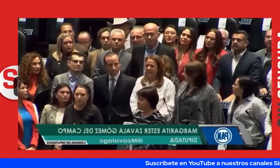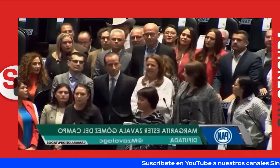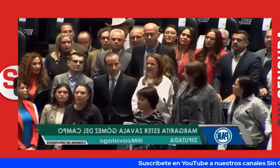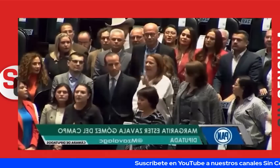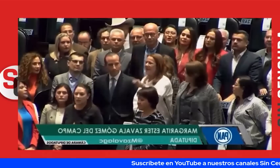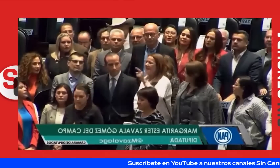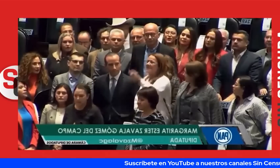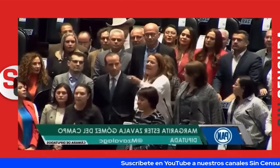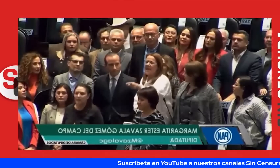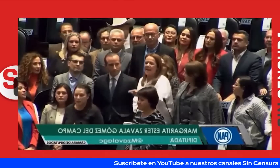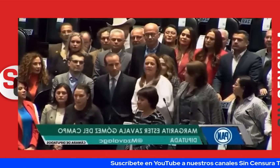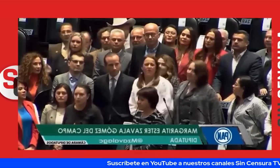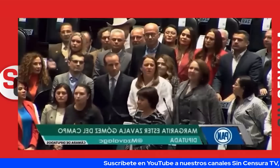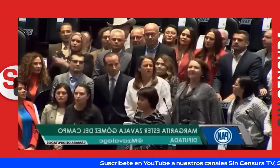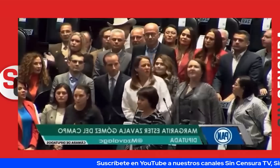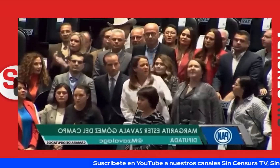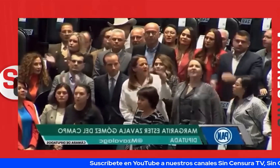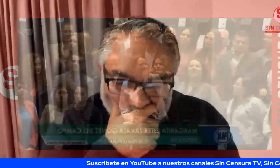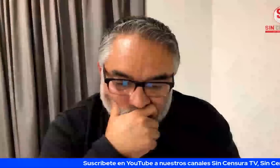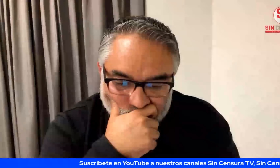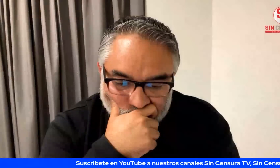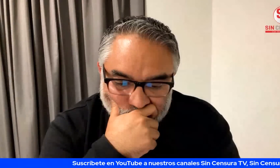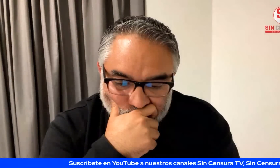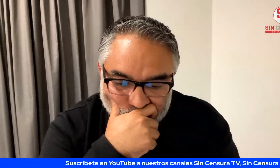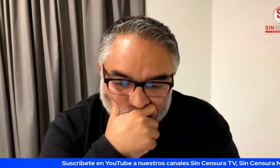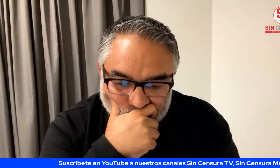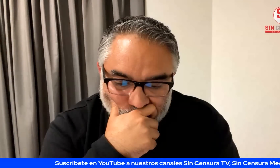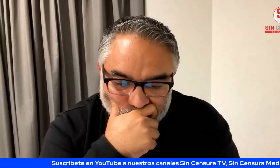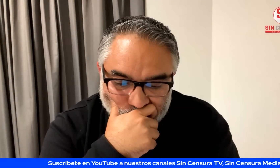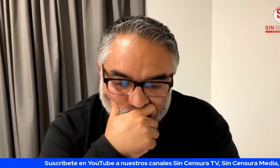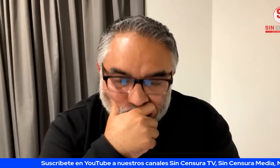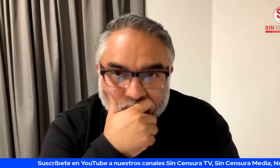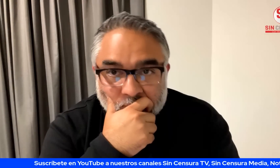valientes. Ya quisiéramos partidos.